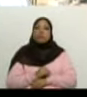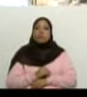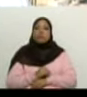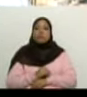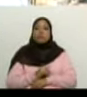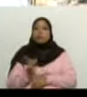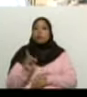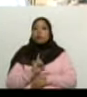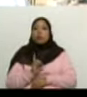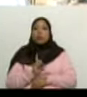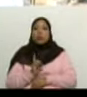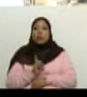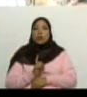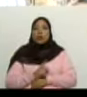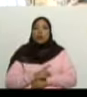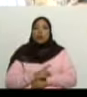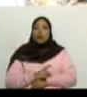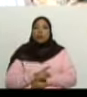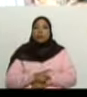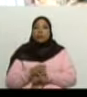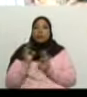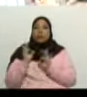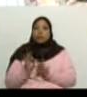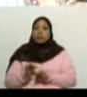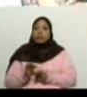no es algo concreto,